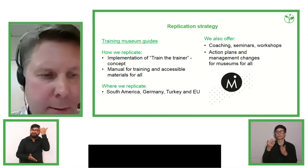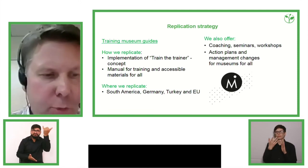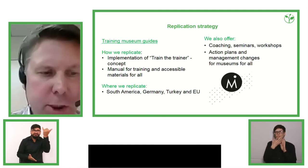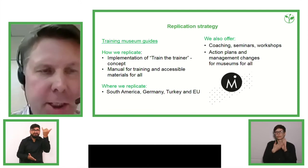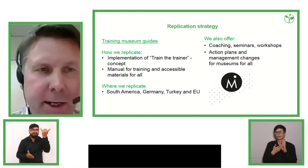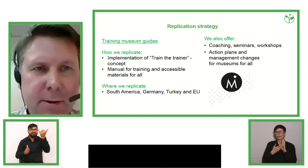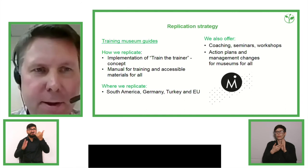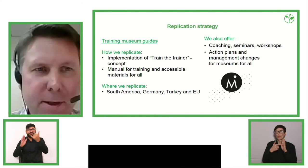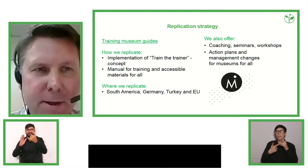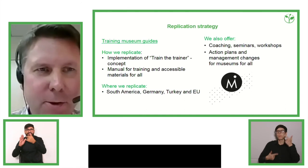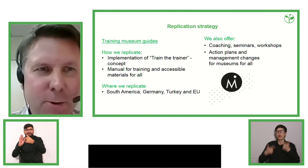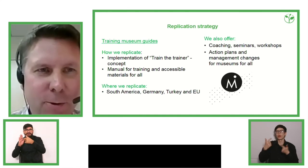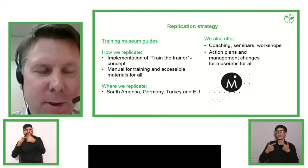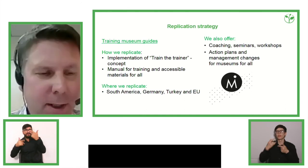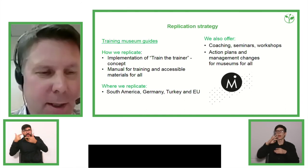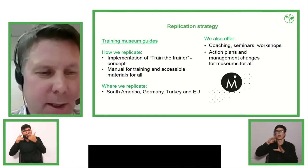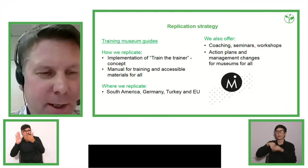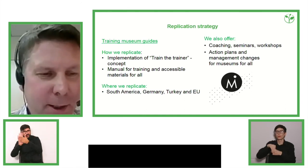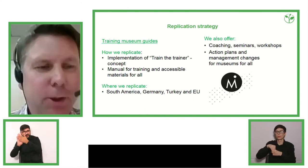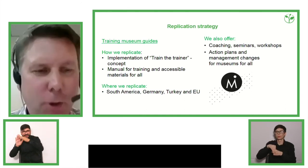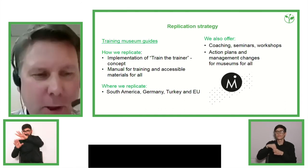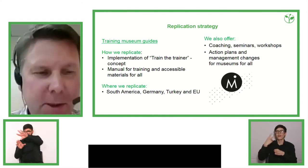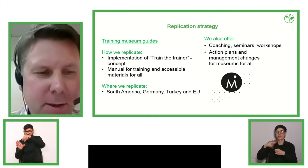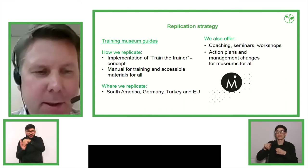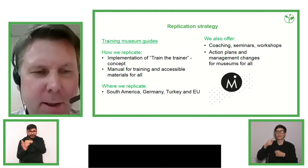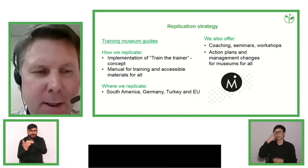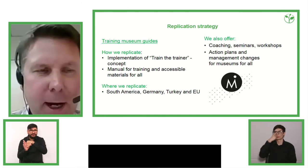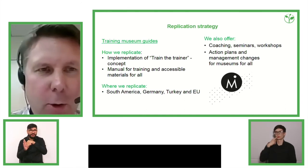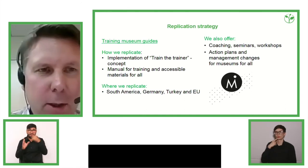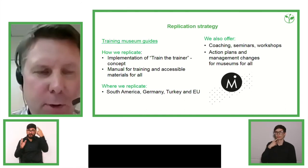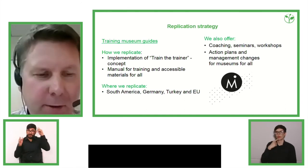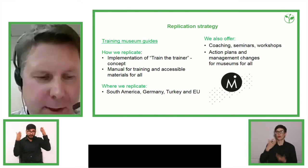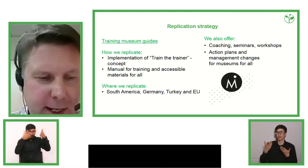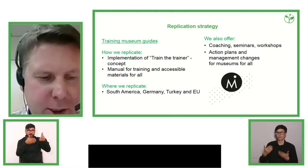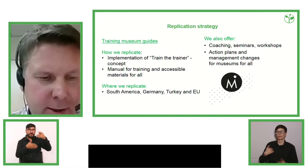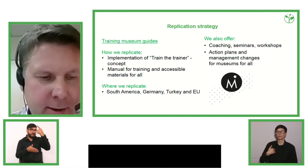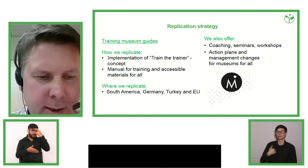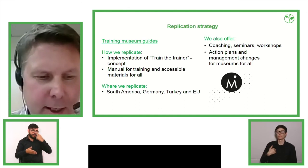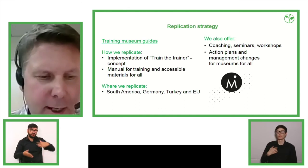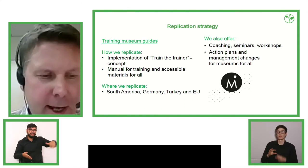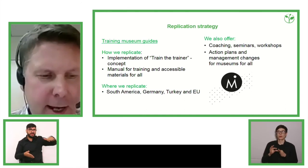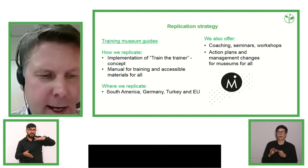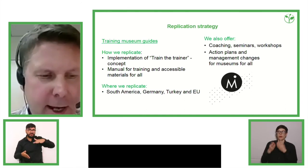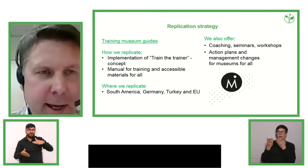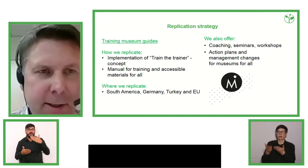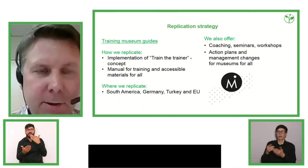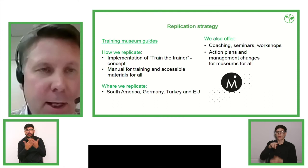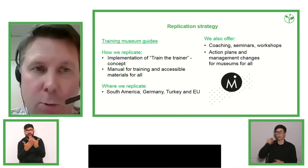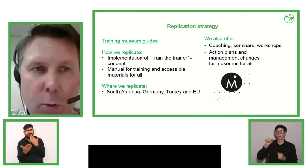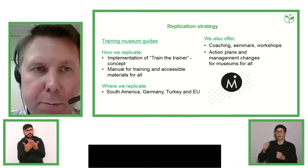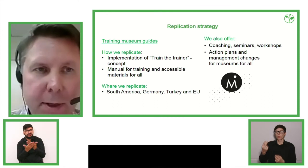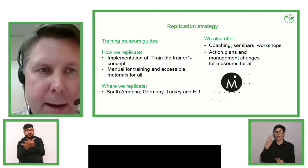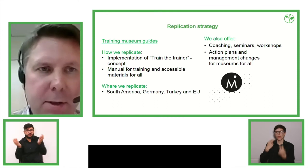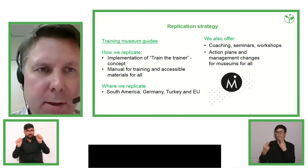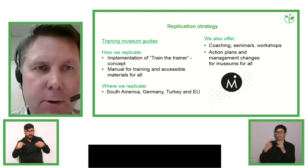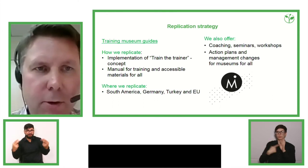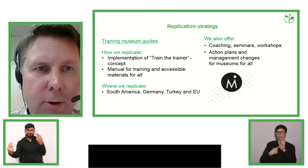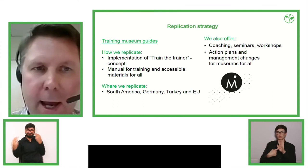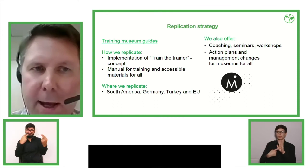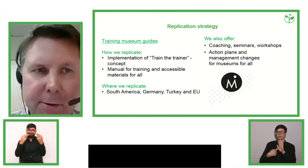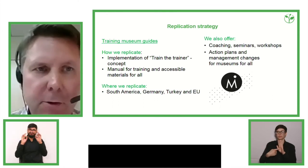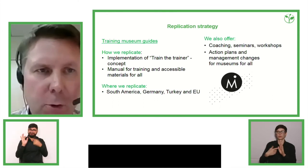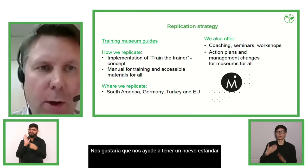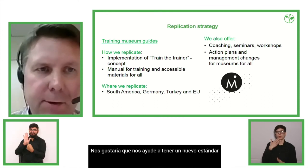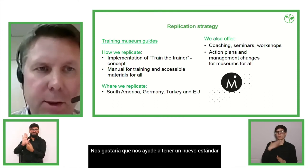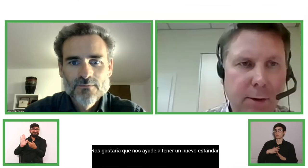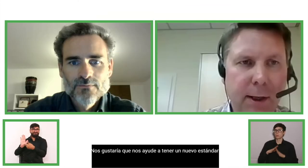y museos. Y agradezco que puedan ver nuestra presentación y estaríamos